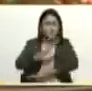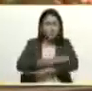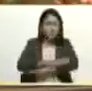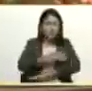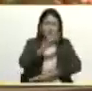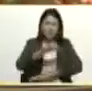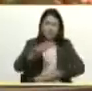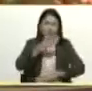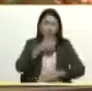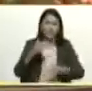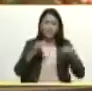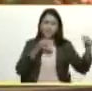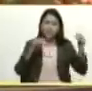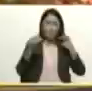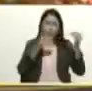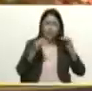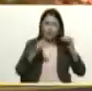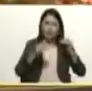inmoral